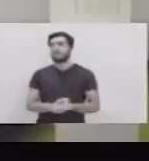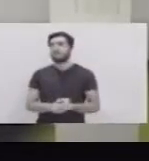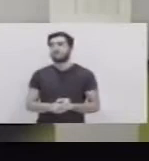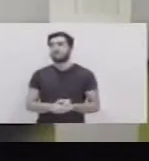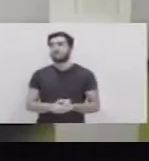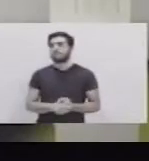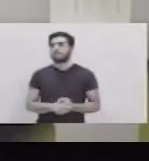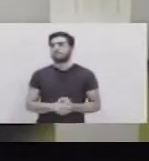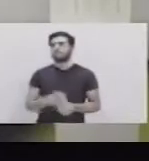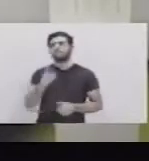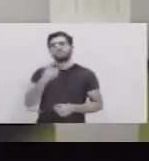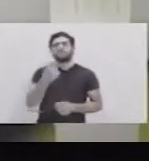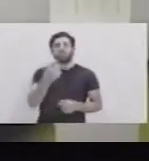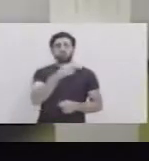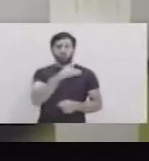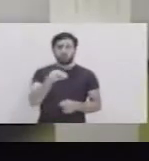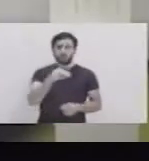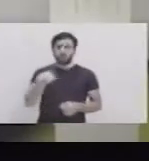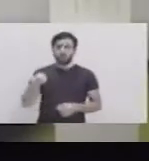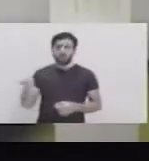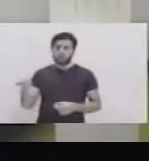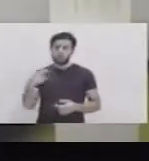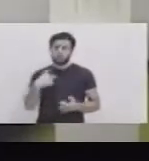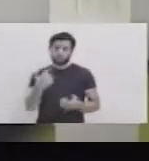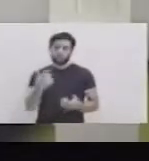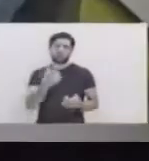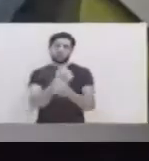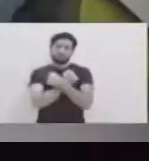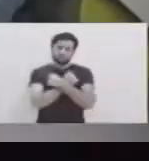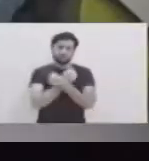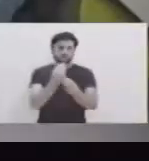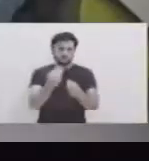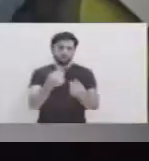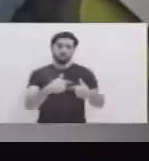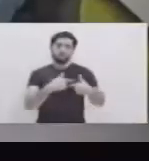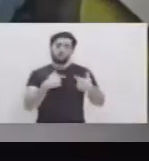Yadira Jiménez, Yoli Guzmán, Etel Orellana y Juan